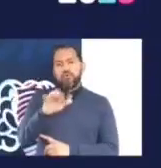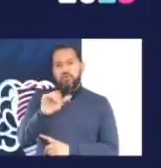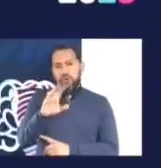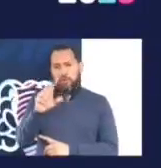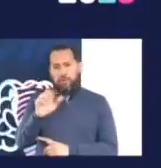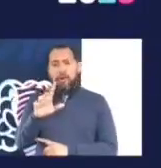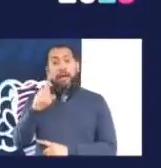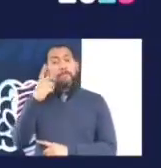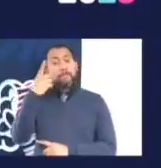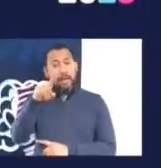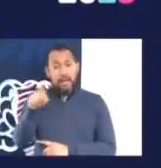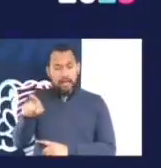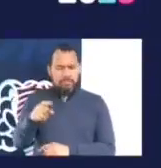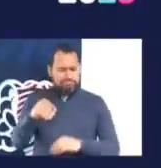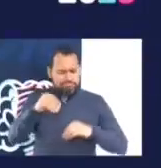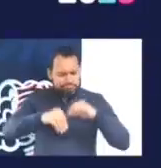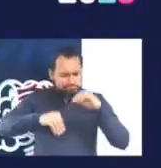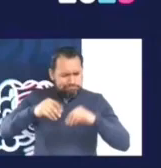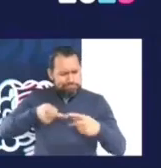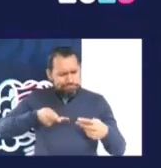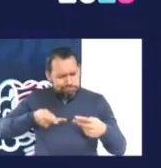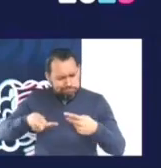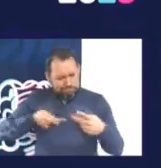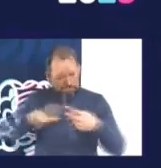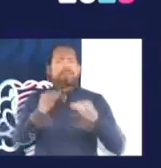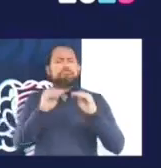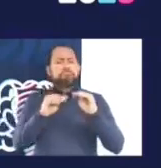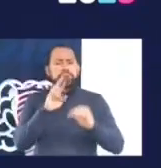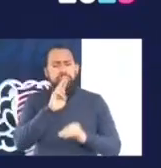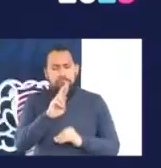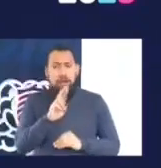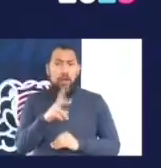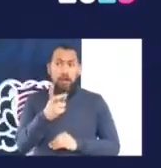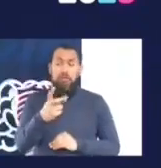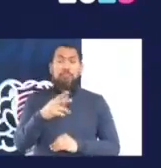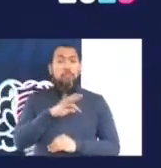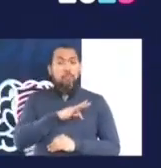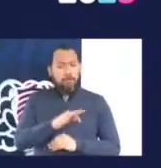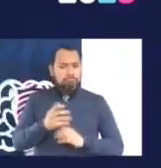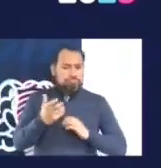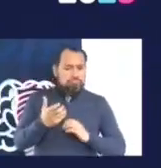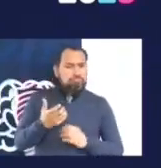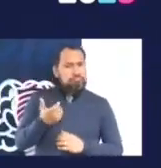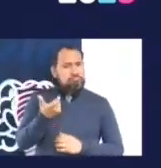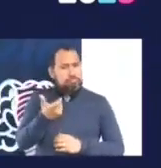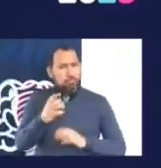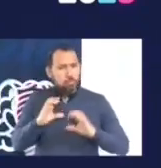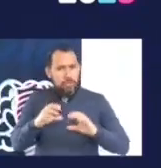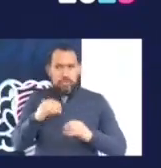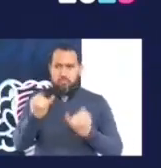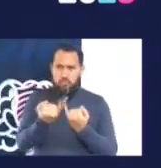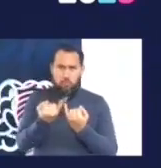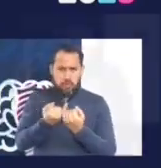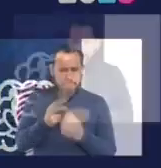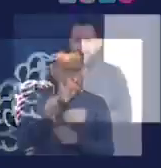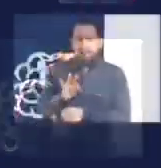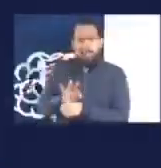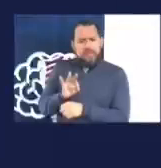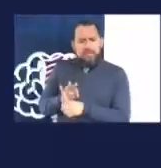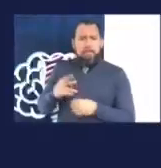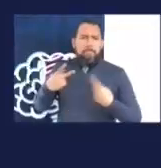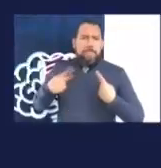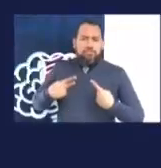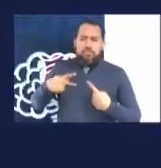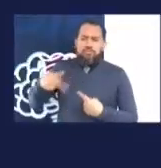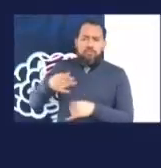Datos Personales 2023 en la categoría de Sector Público con el proyecto denominado Sistema de Gestión Documento